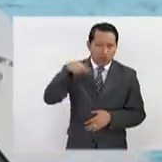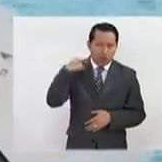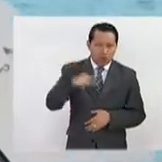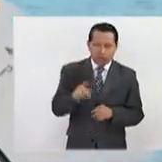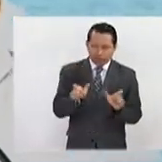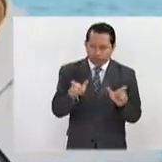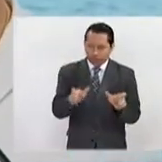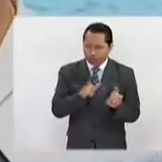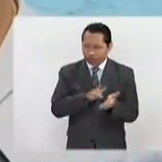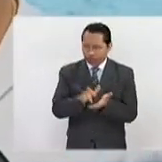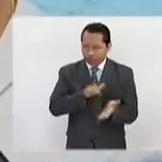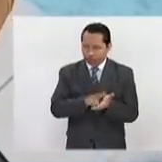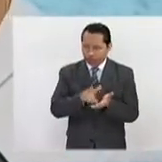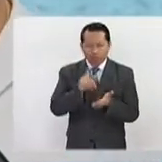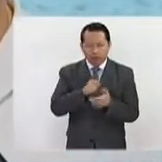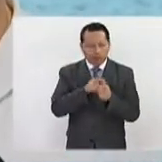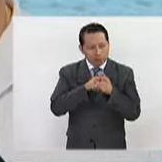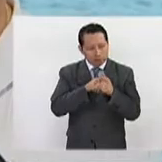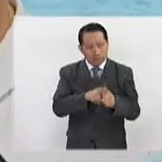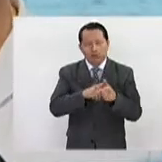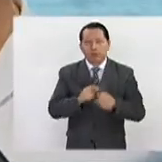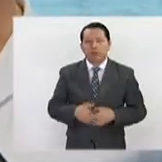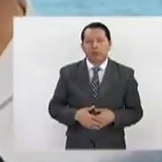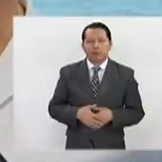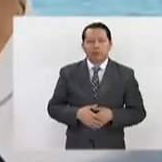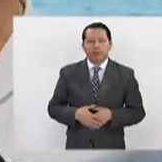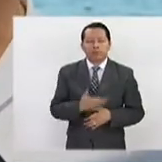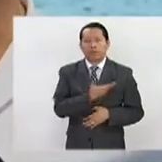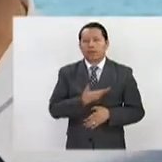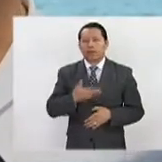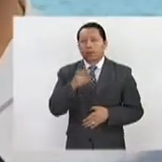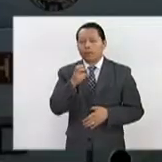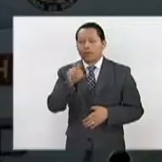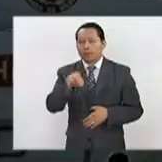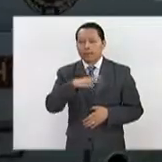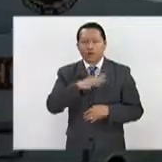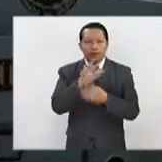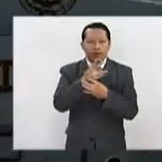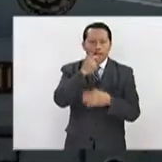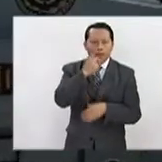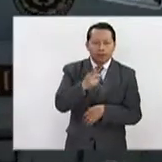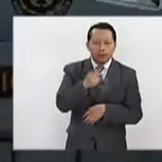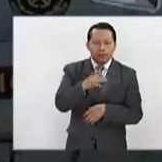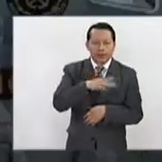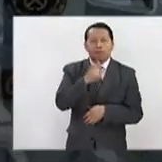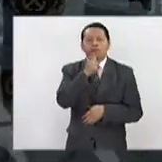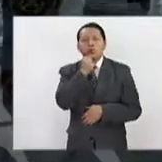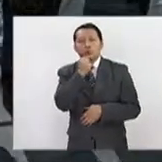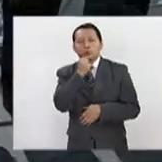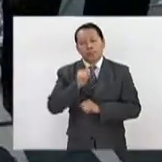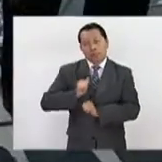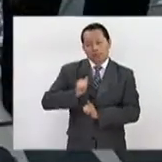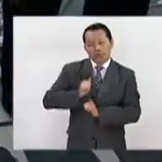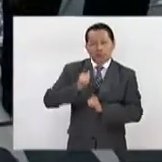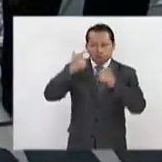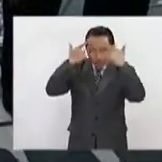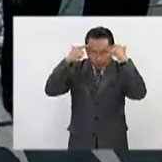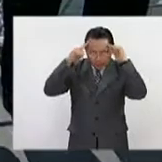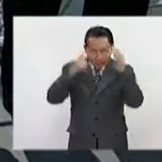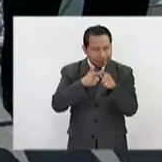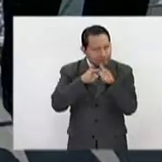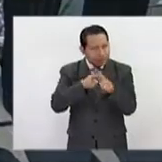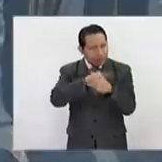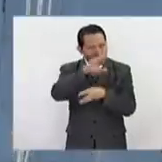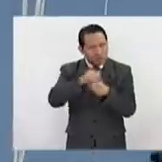Veracruz, se habrá de mantener. El presidente Enrique Peña Nieto aseguró que las policías militar y naval seguirán ejerciendo tareas